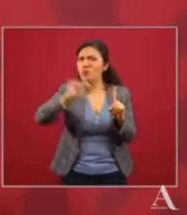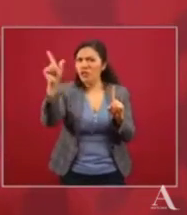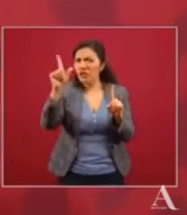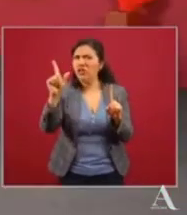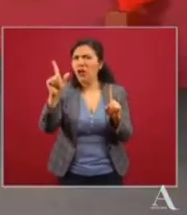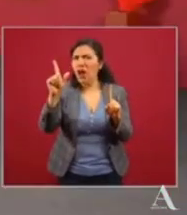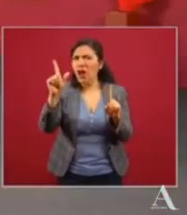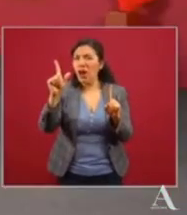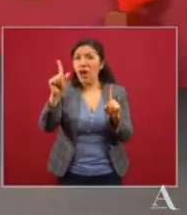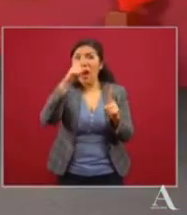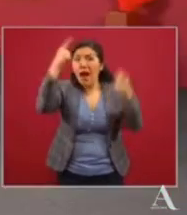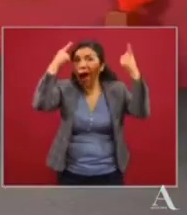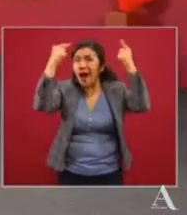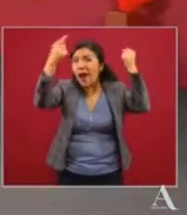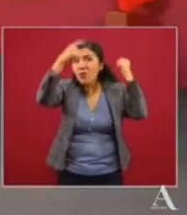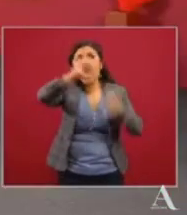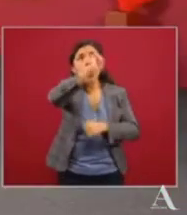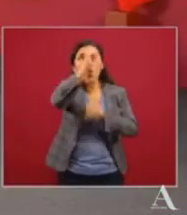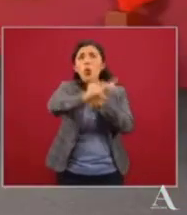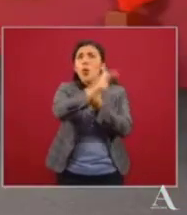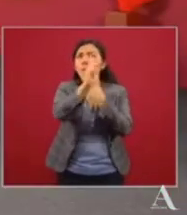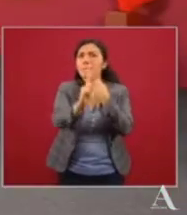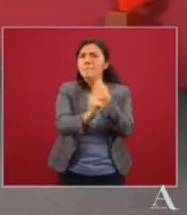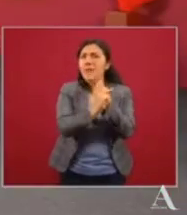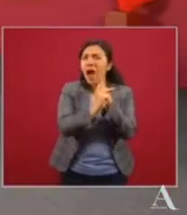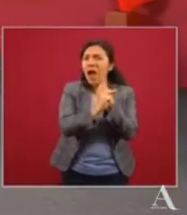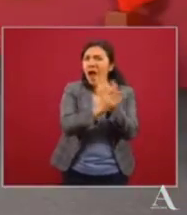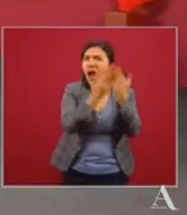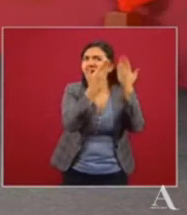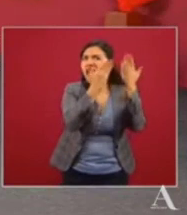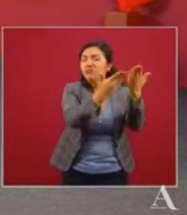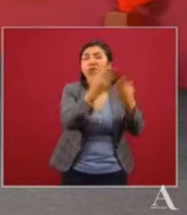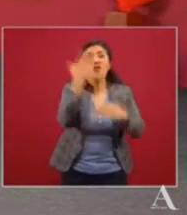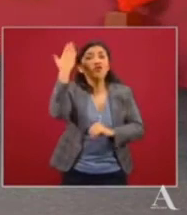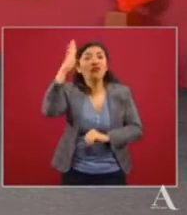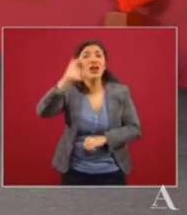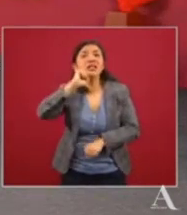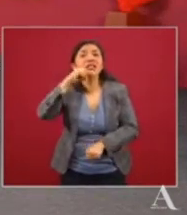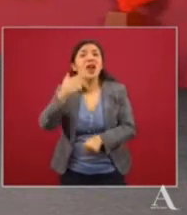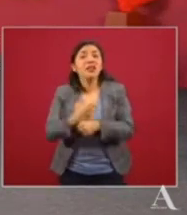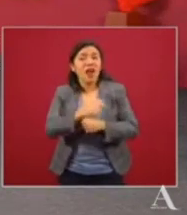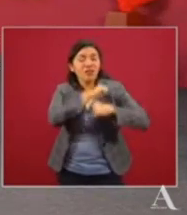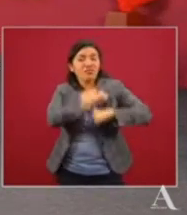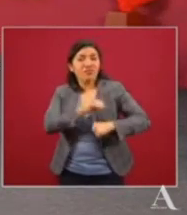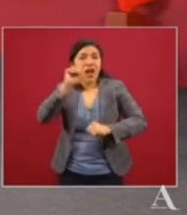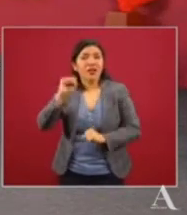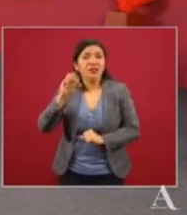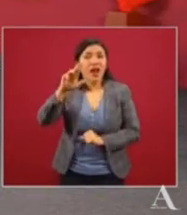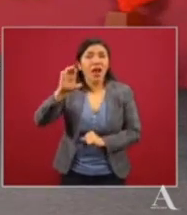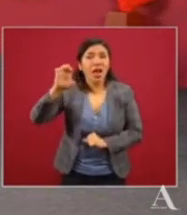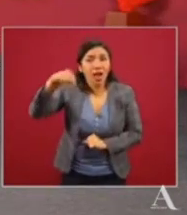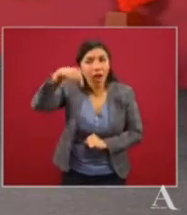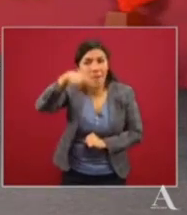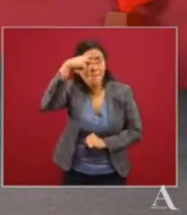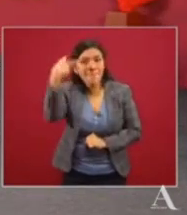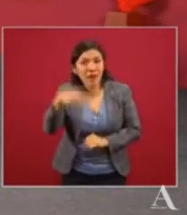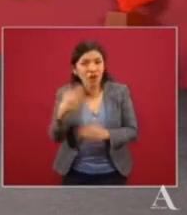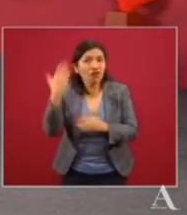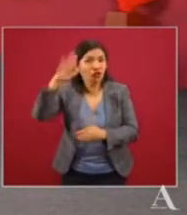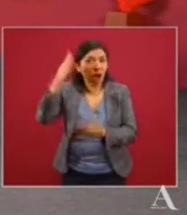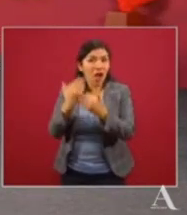extranjera fue secretario de relaciones exteriores de mexico